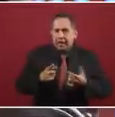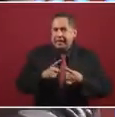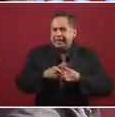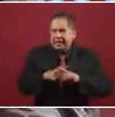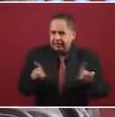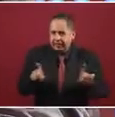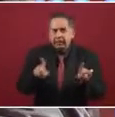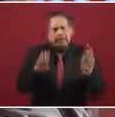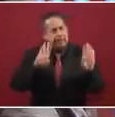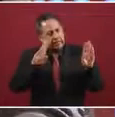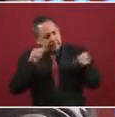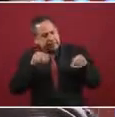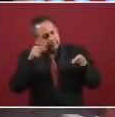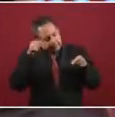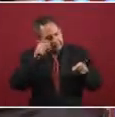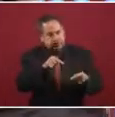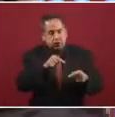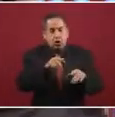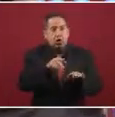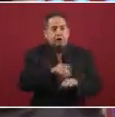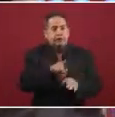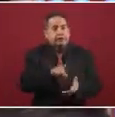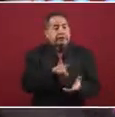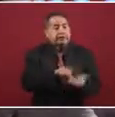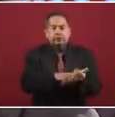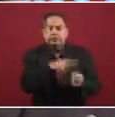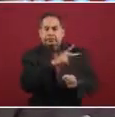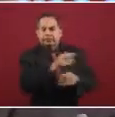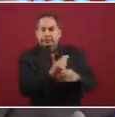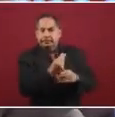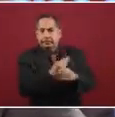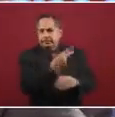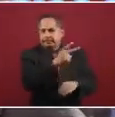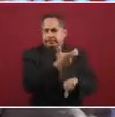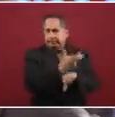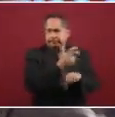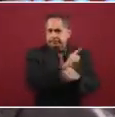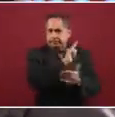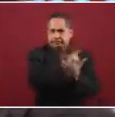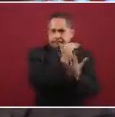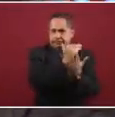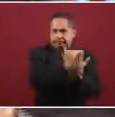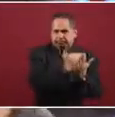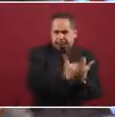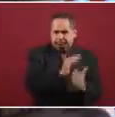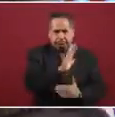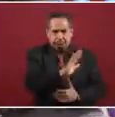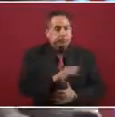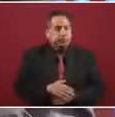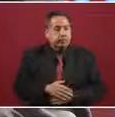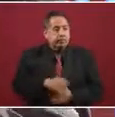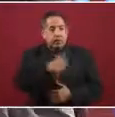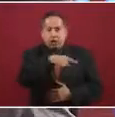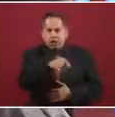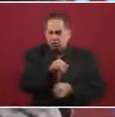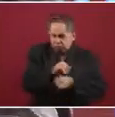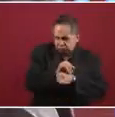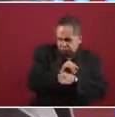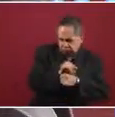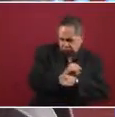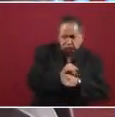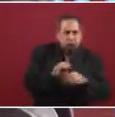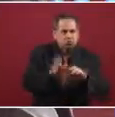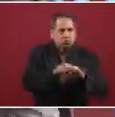técnicamente, legalmente, al interior de Estados Unidos. Es decir, es una investigación sobre prácticas de